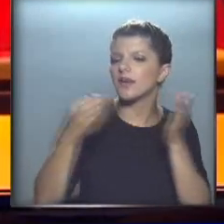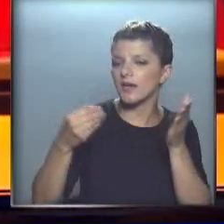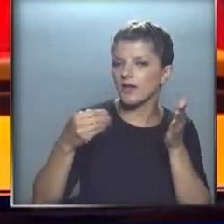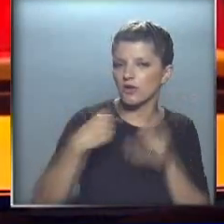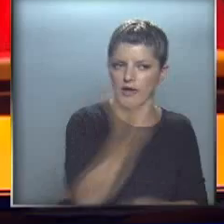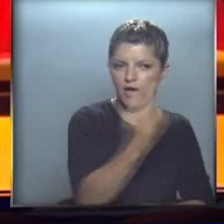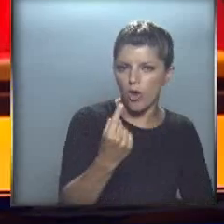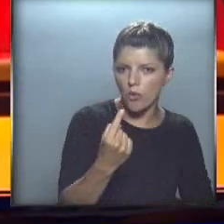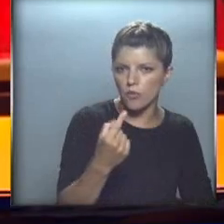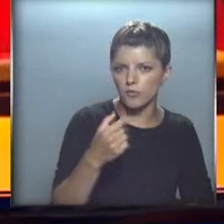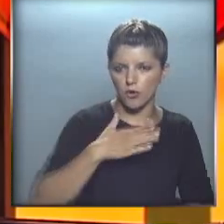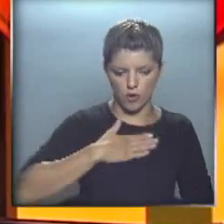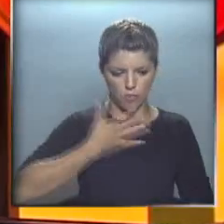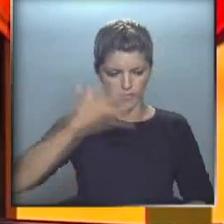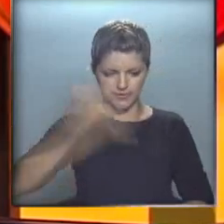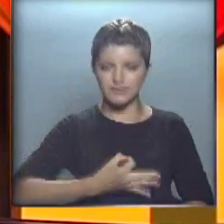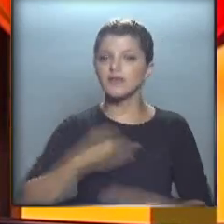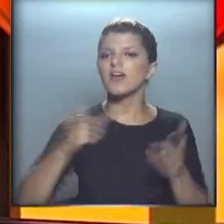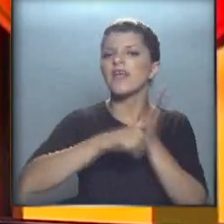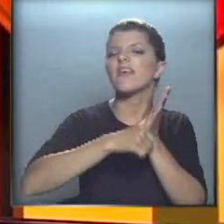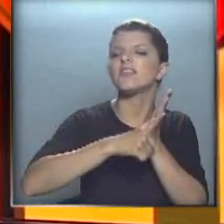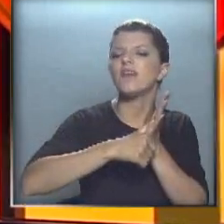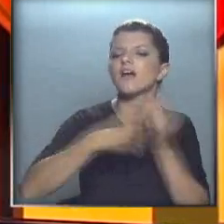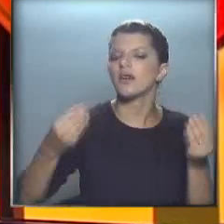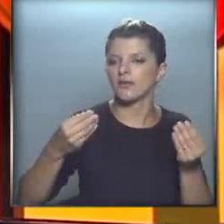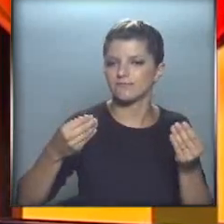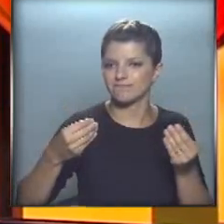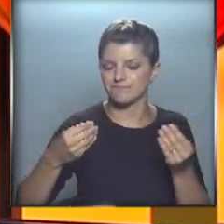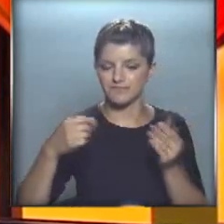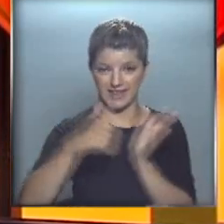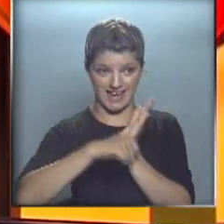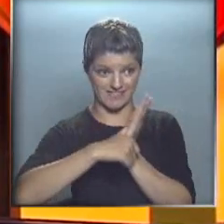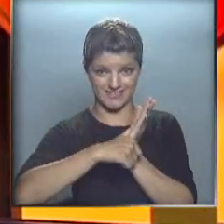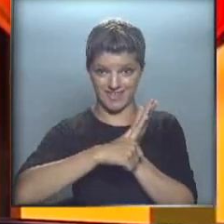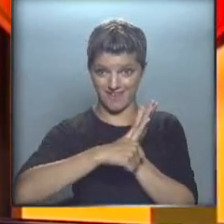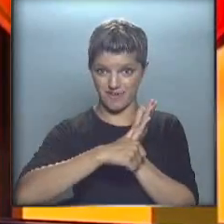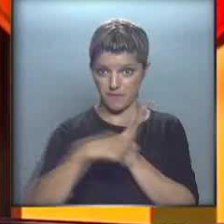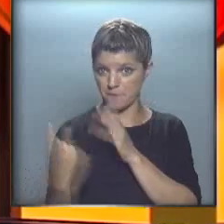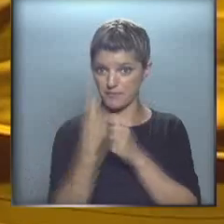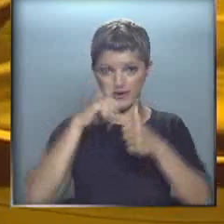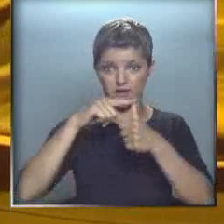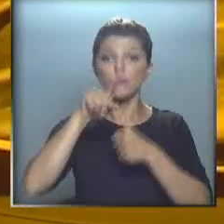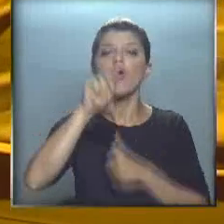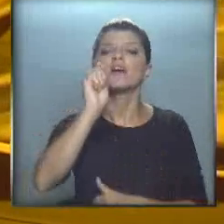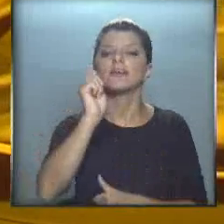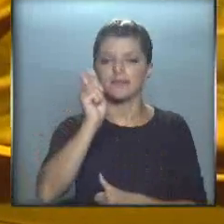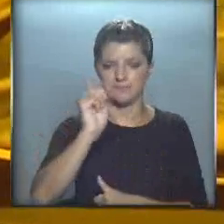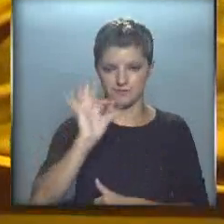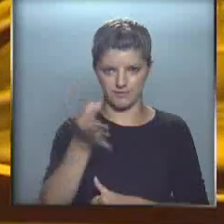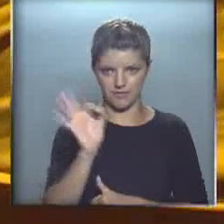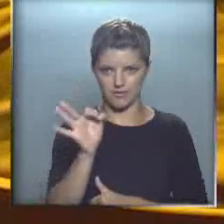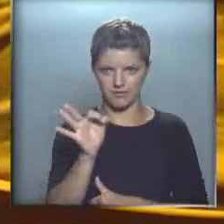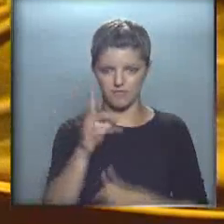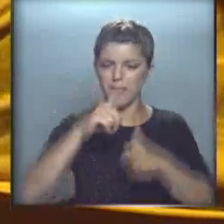que definís que sos? ¿Qué es la identidad de una persona? La identidad primaria es saber quién sos. Pero no solamente eso